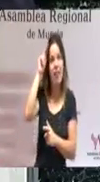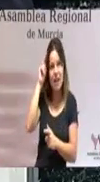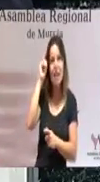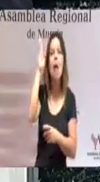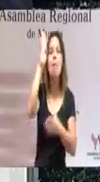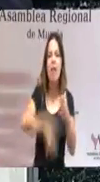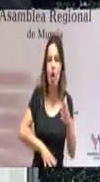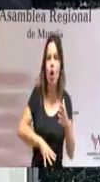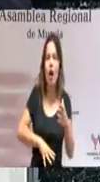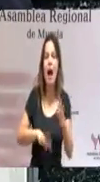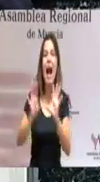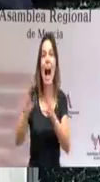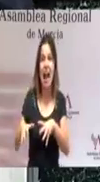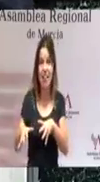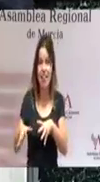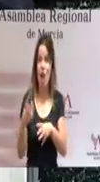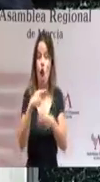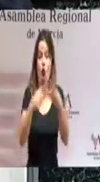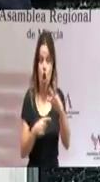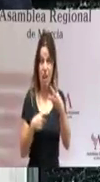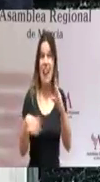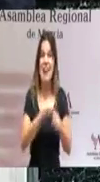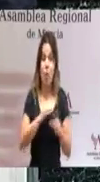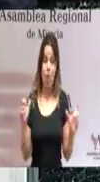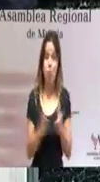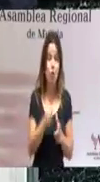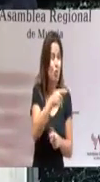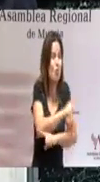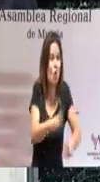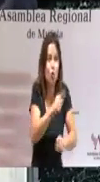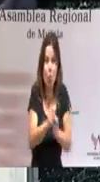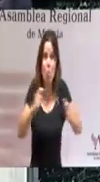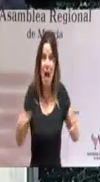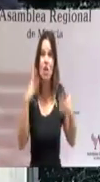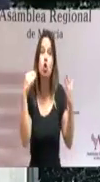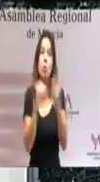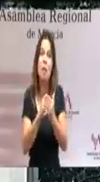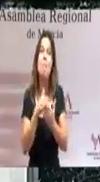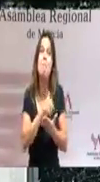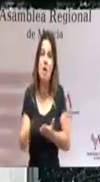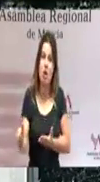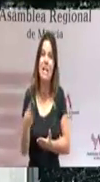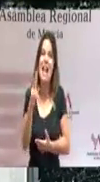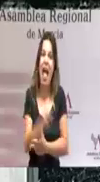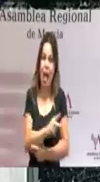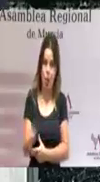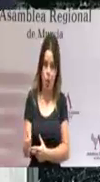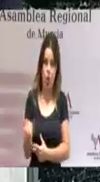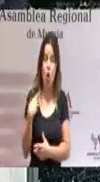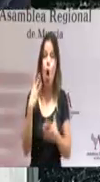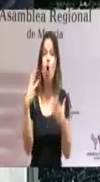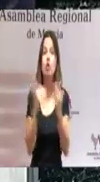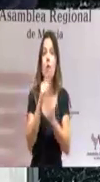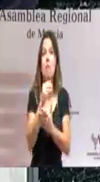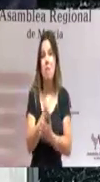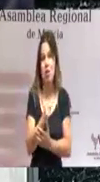Barcelona y Cádiz ha reducido la deuda. Usted, sin embargo, la ha ampliado 8.000 millones de euros. 8.000 millones de euros.